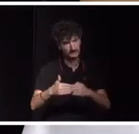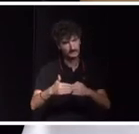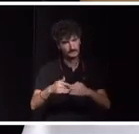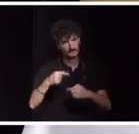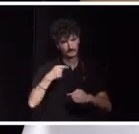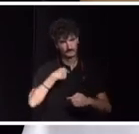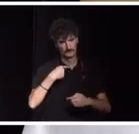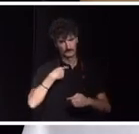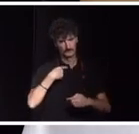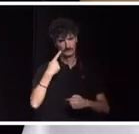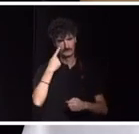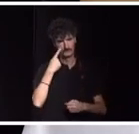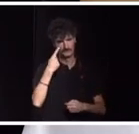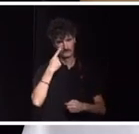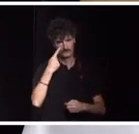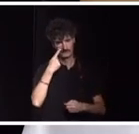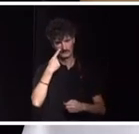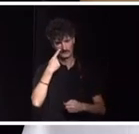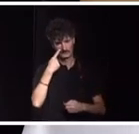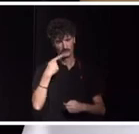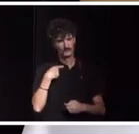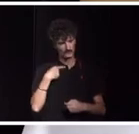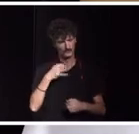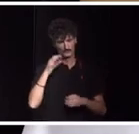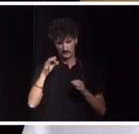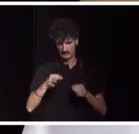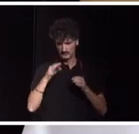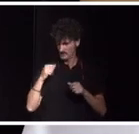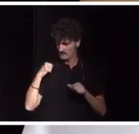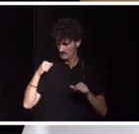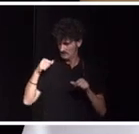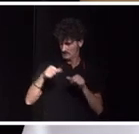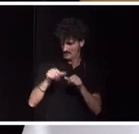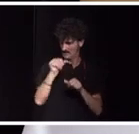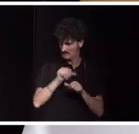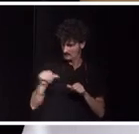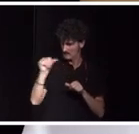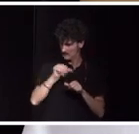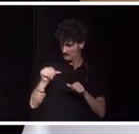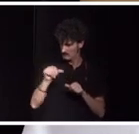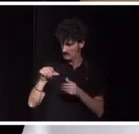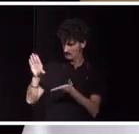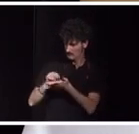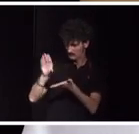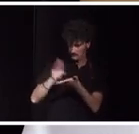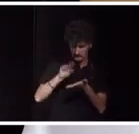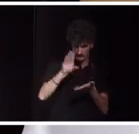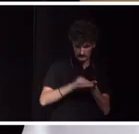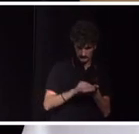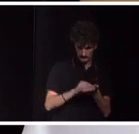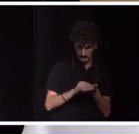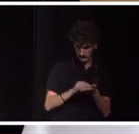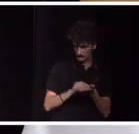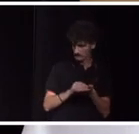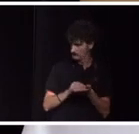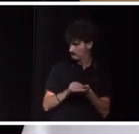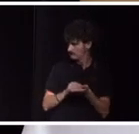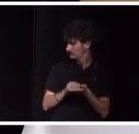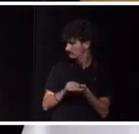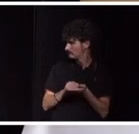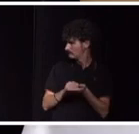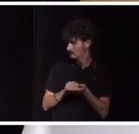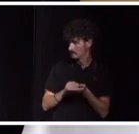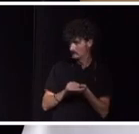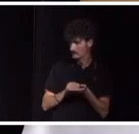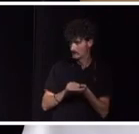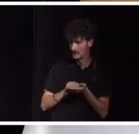estado pendiente con muchísima atención durante estas semanas. Recojo además el mandato de acabar con